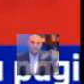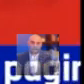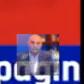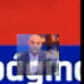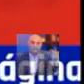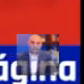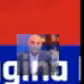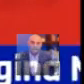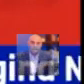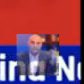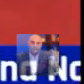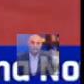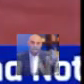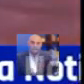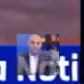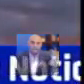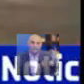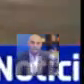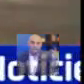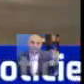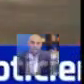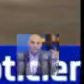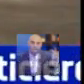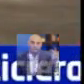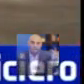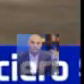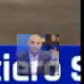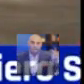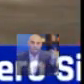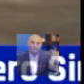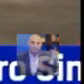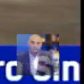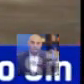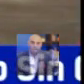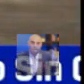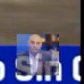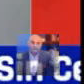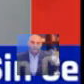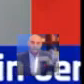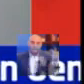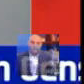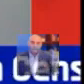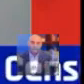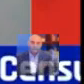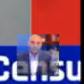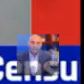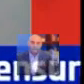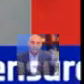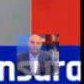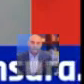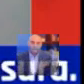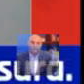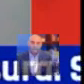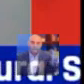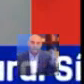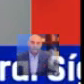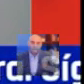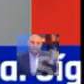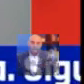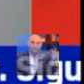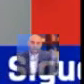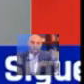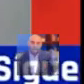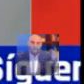sino en toda Iberoamérica, fueron el proceso revolucionario de mayor envergadura en